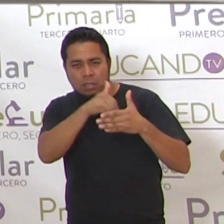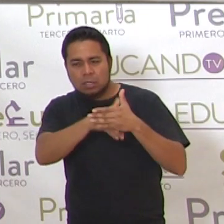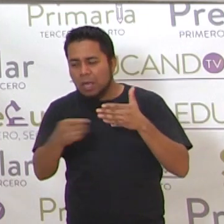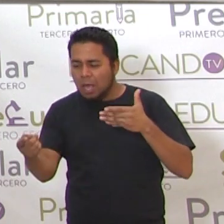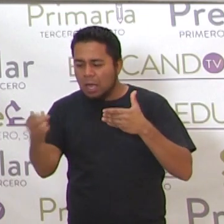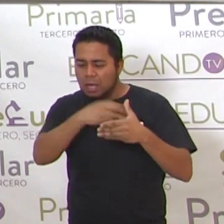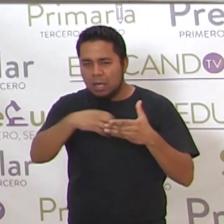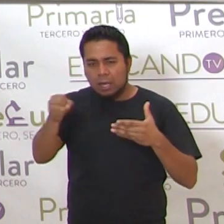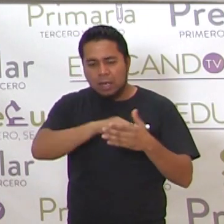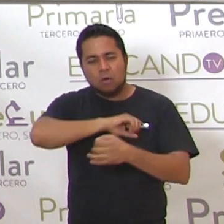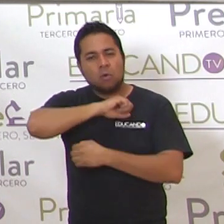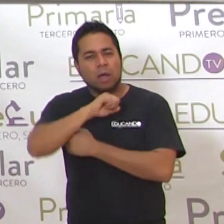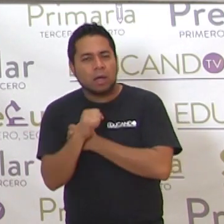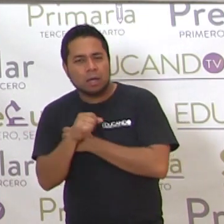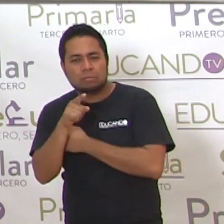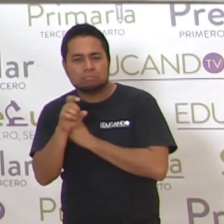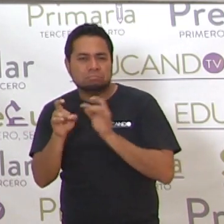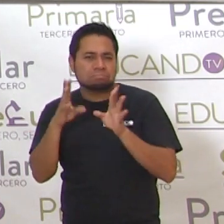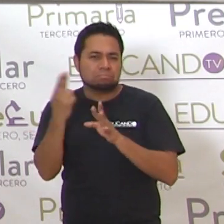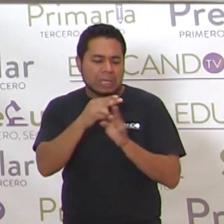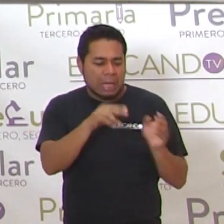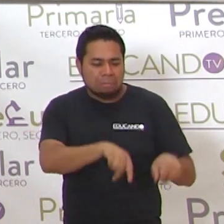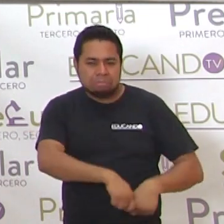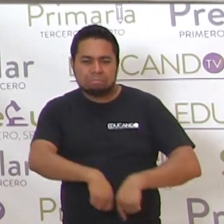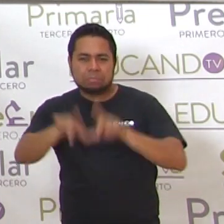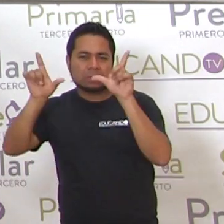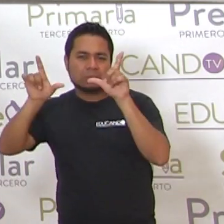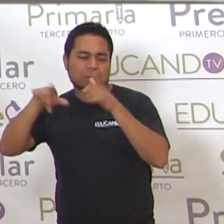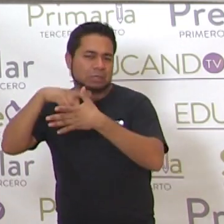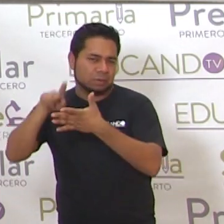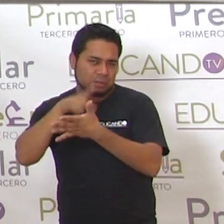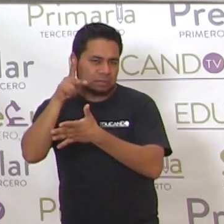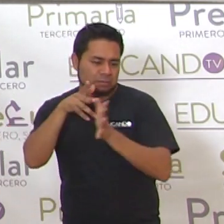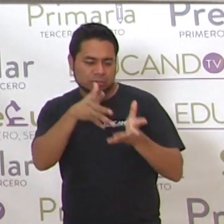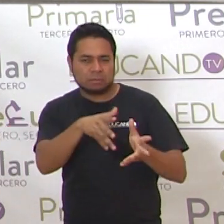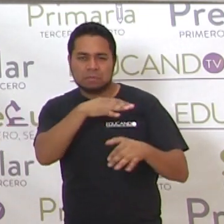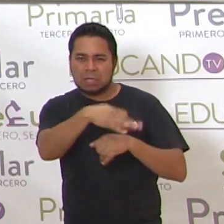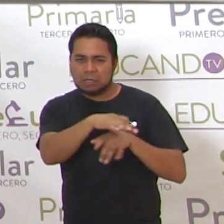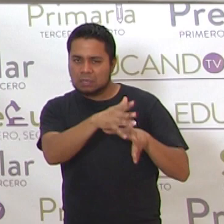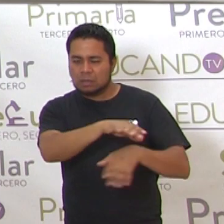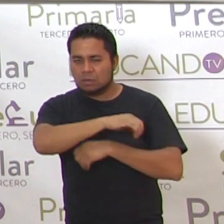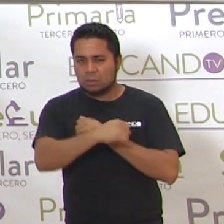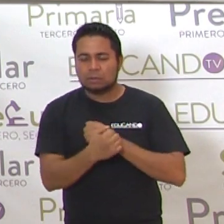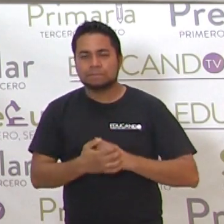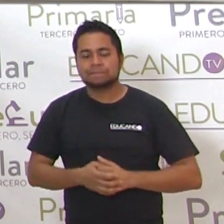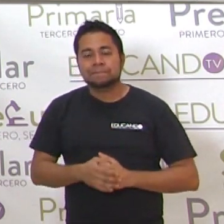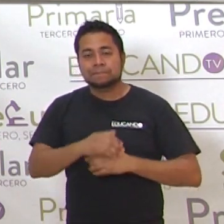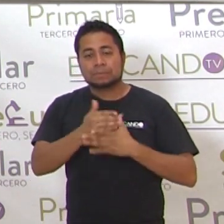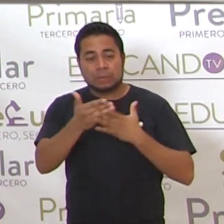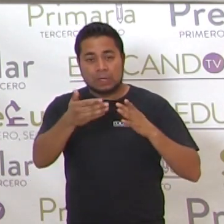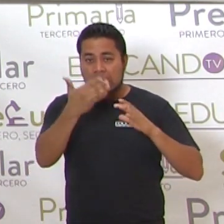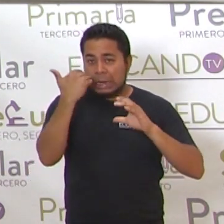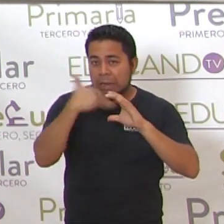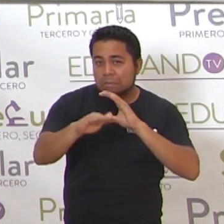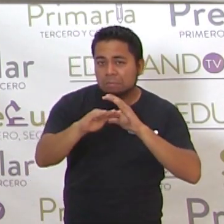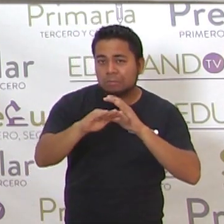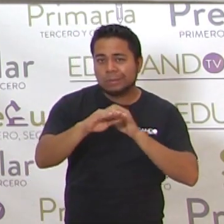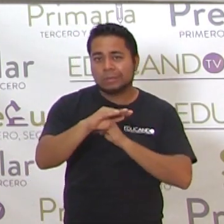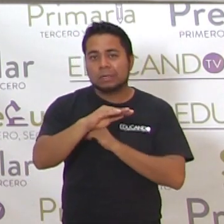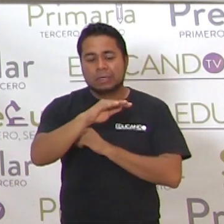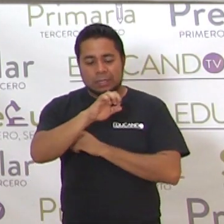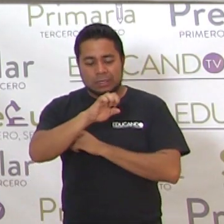poder tenerlos ahí para cuando los necesites muy bien ahora elementos enviados son los correos